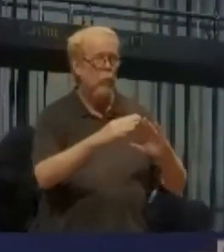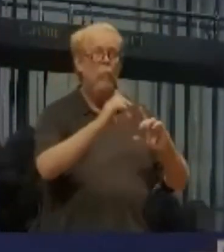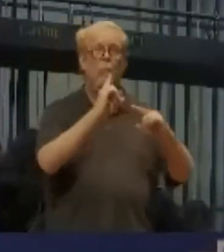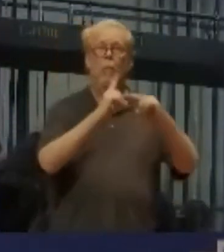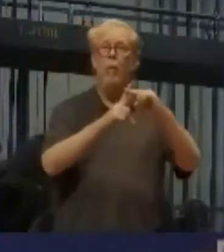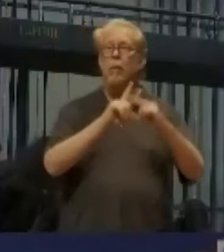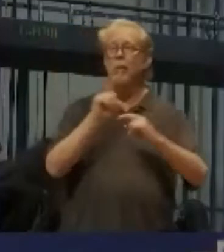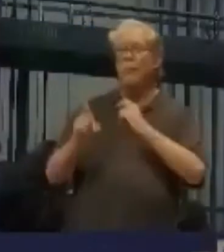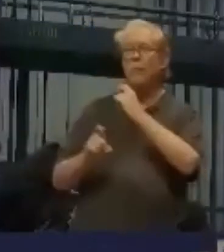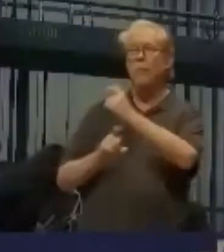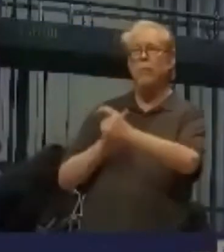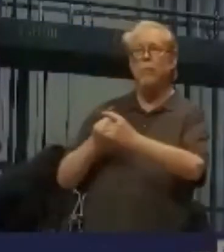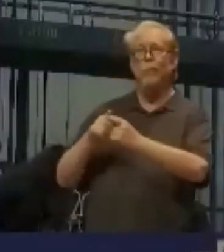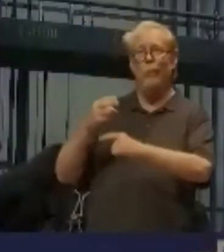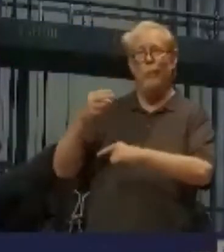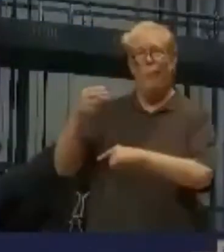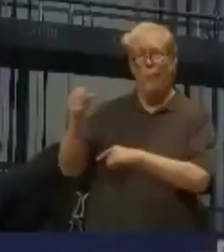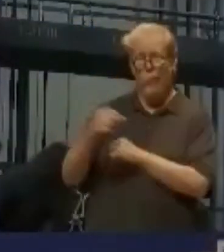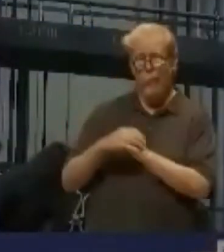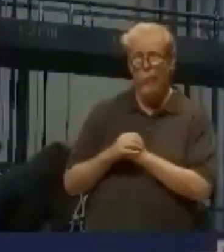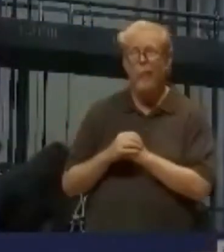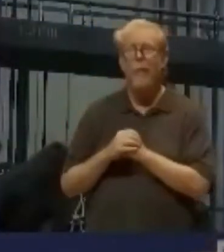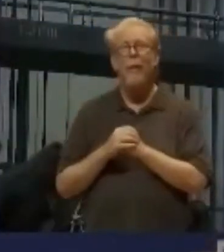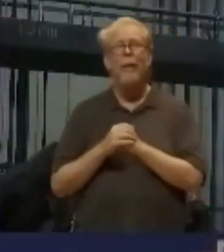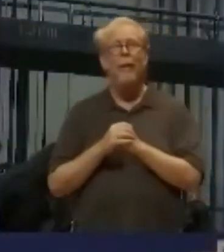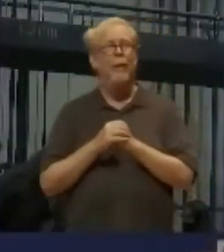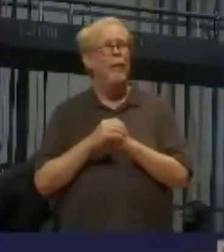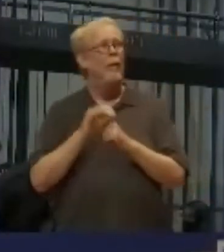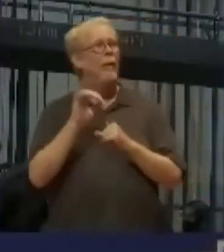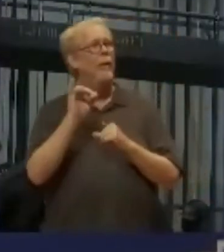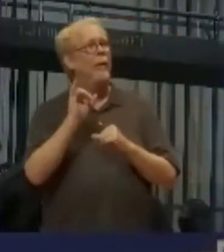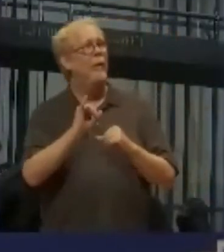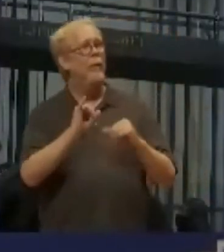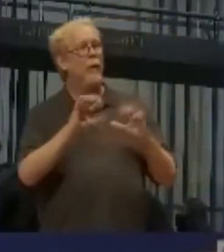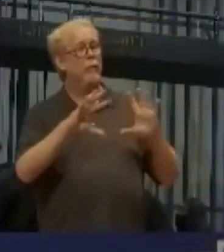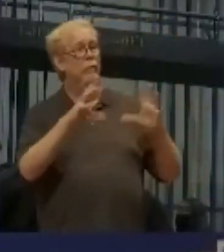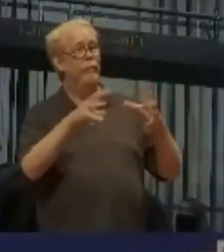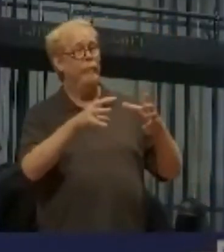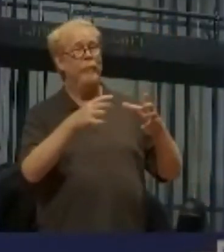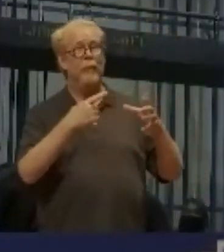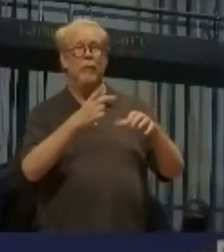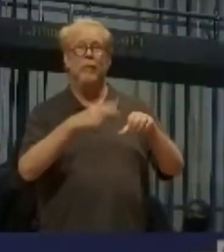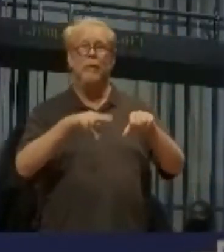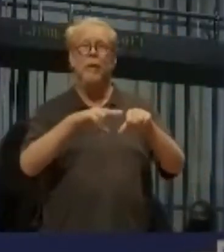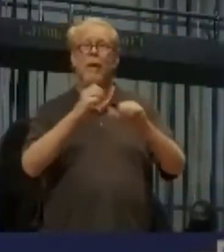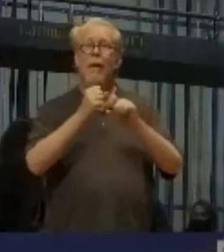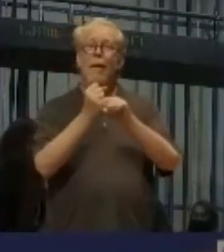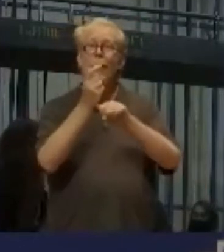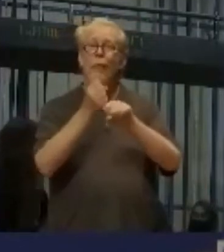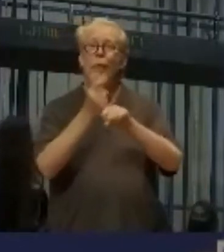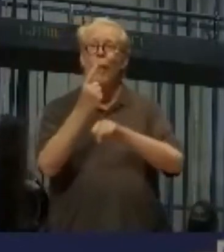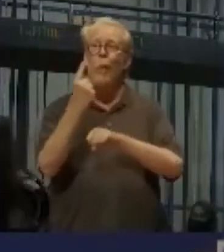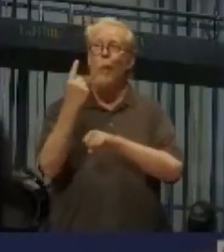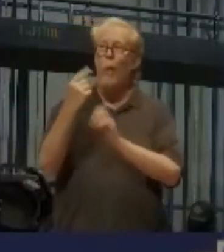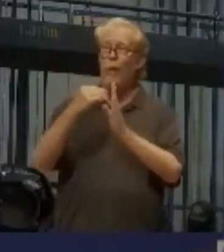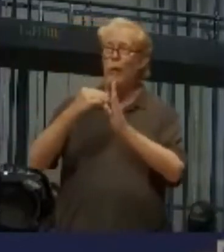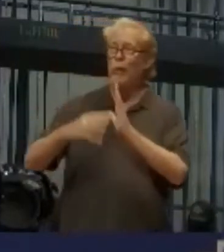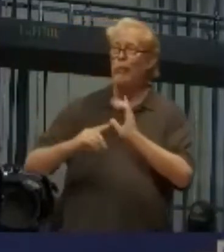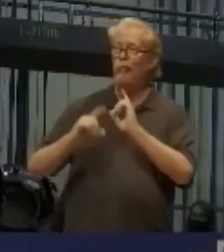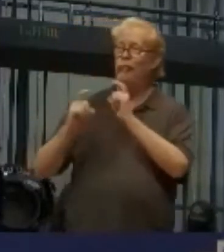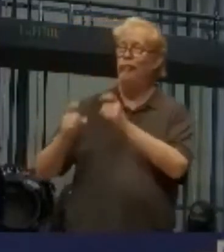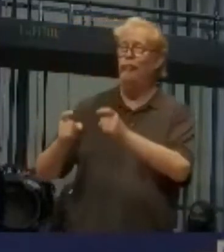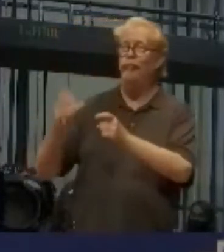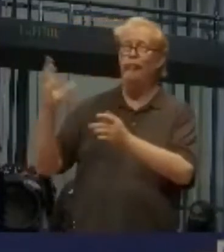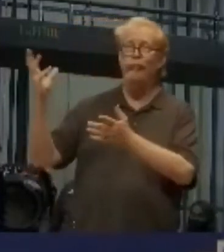en la comunidad, sino que dan de regreso a la comunidad. Hemos establecido también a través de la Fundación SAISD una beca